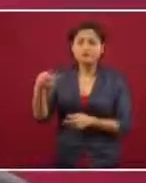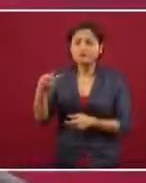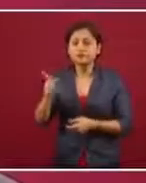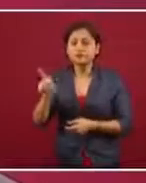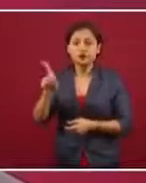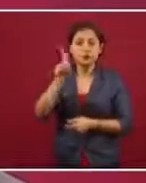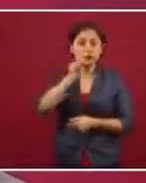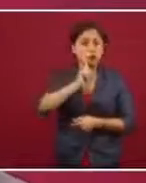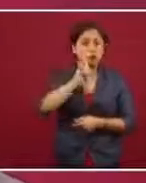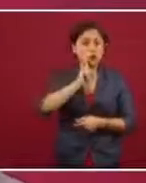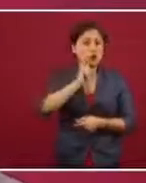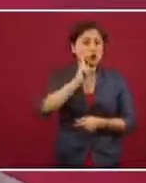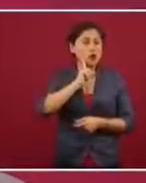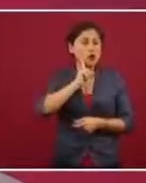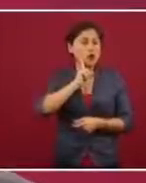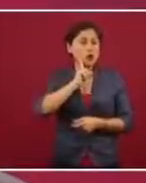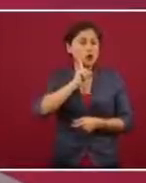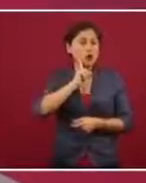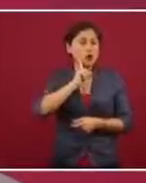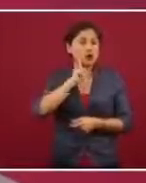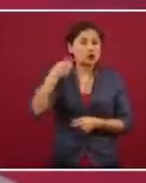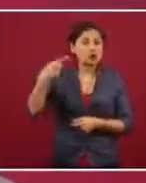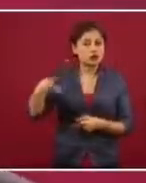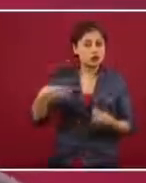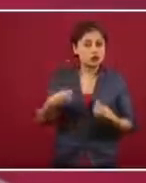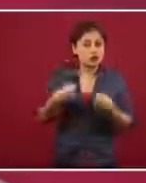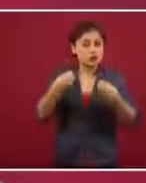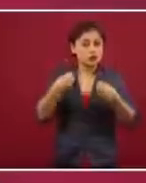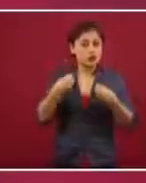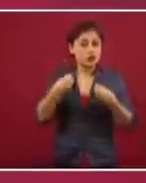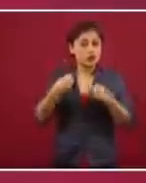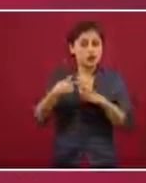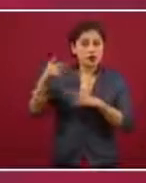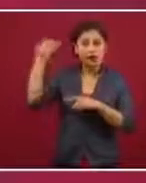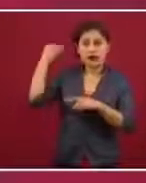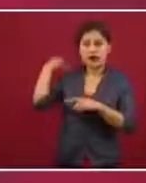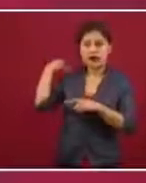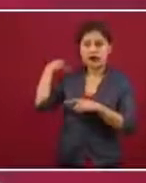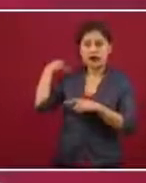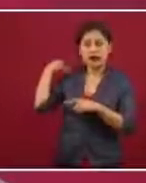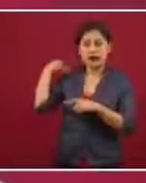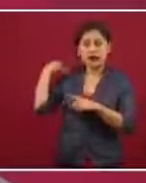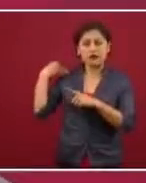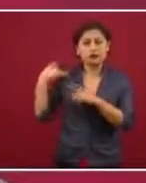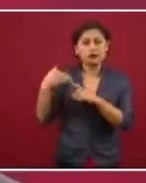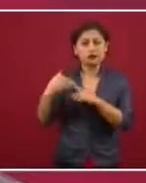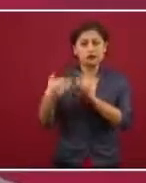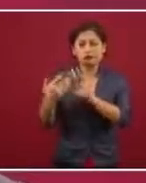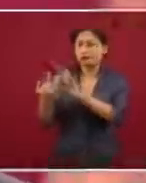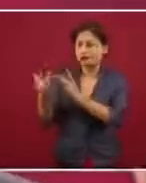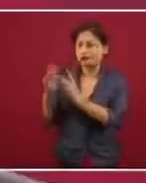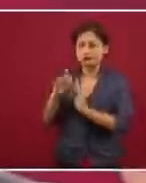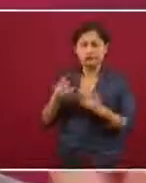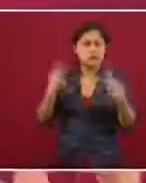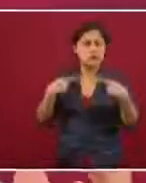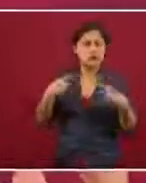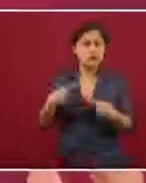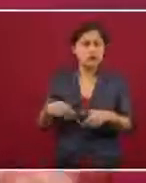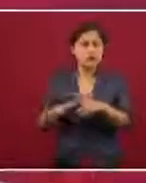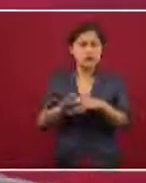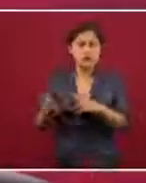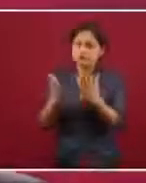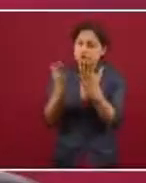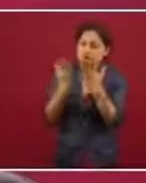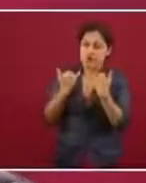tenido en su vida una conexión significativa con personas migrantes. Es decir, aunque hablemos del mismo